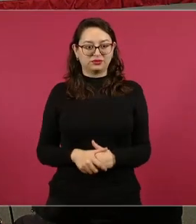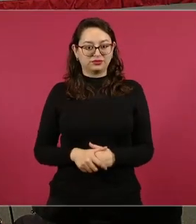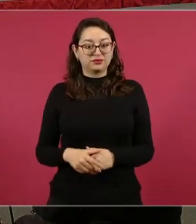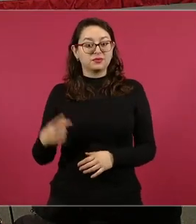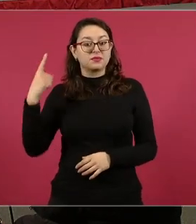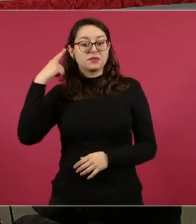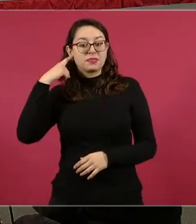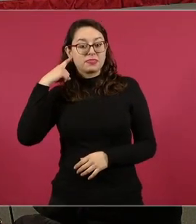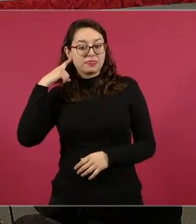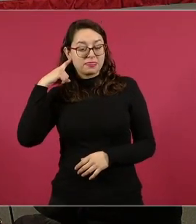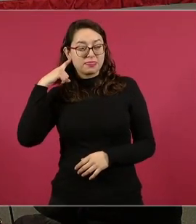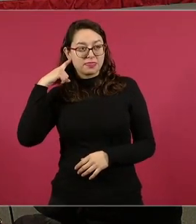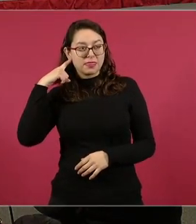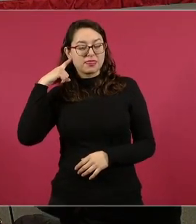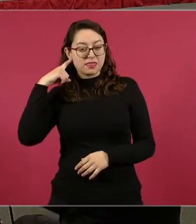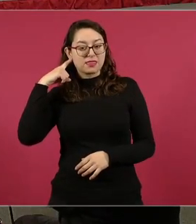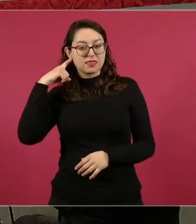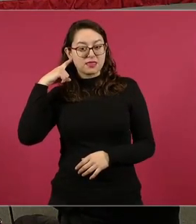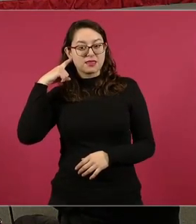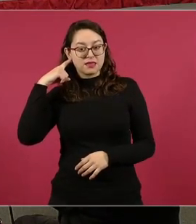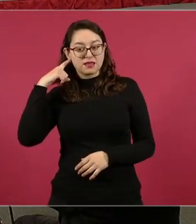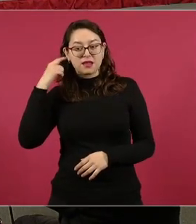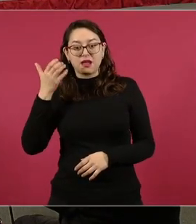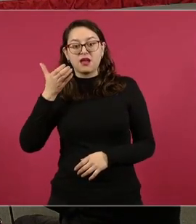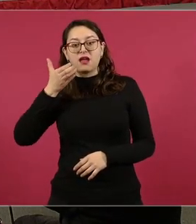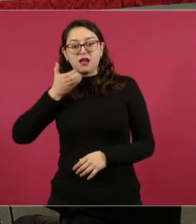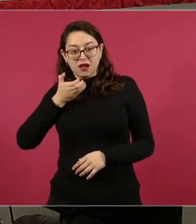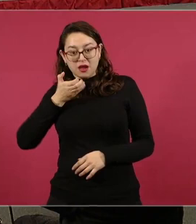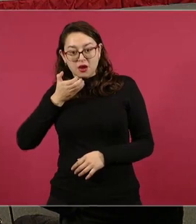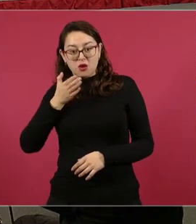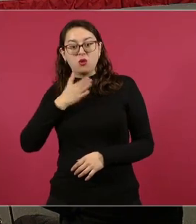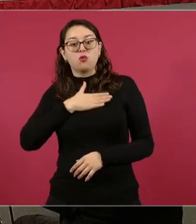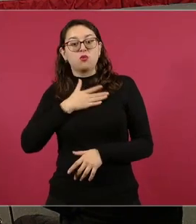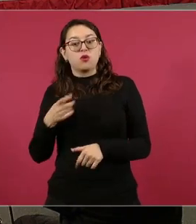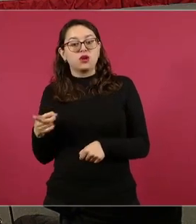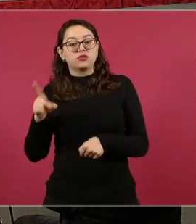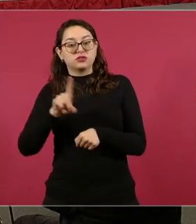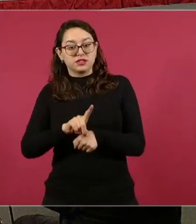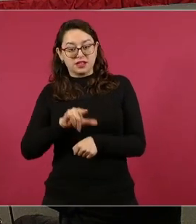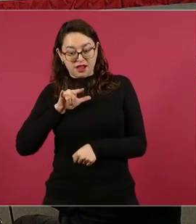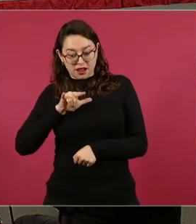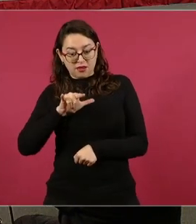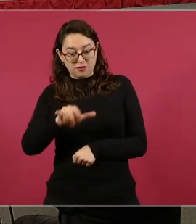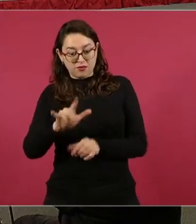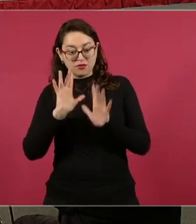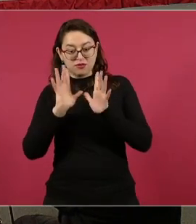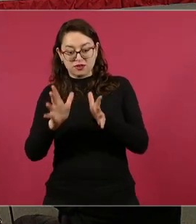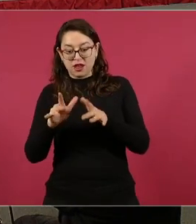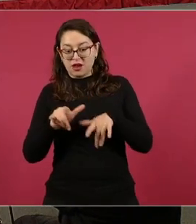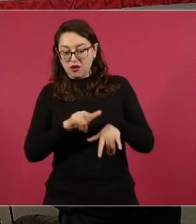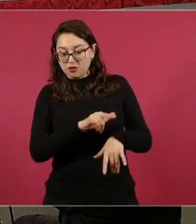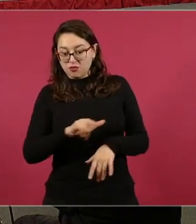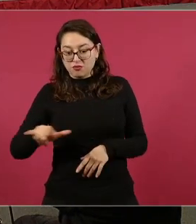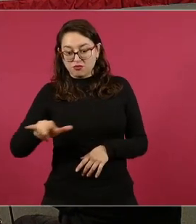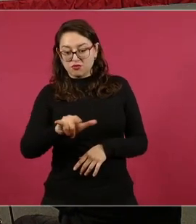Vizcarra 1788. Estamos en hotel para tomar Kilo 2 y mantener antes de Juliet.